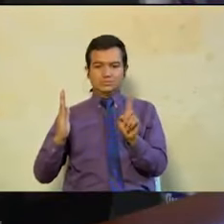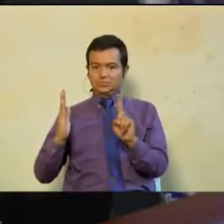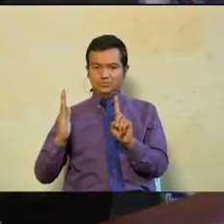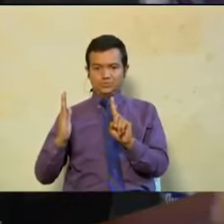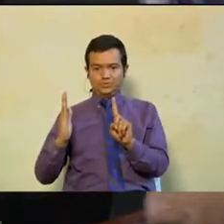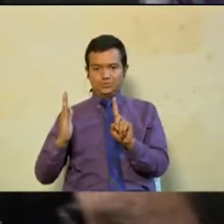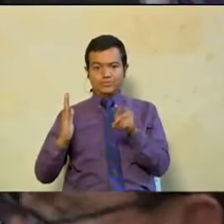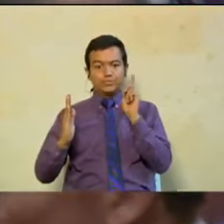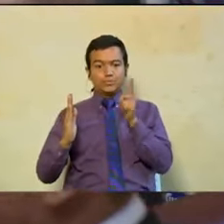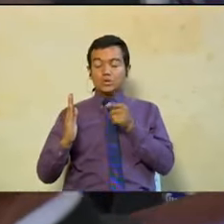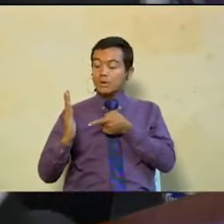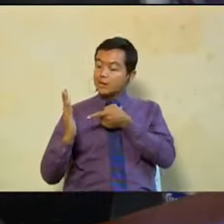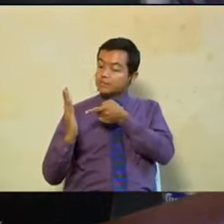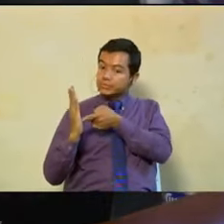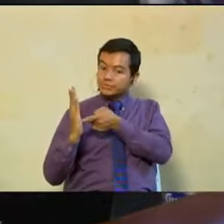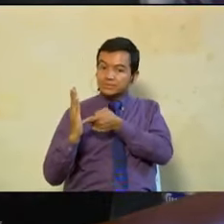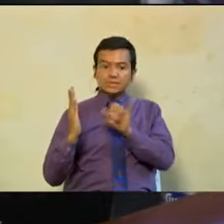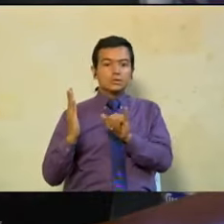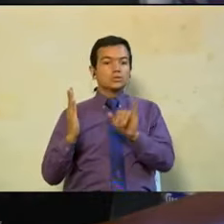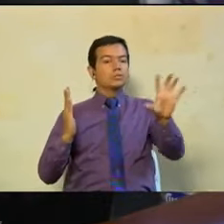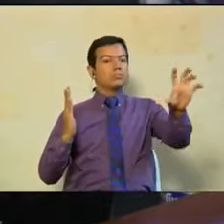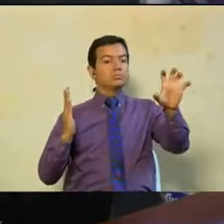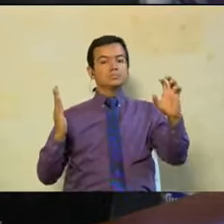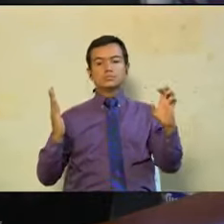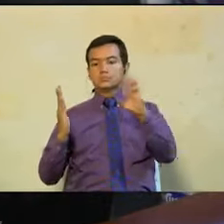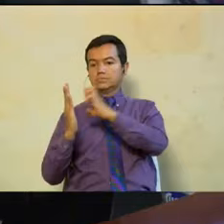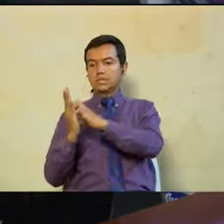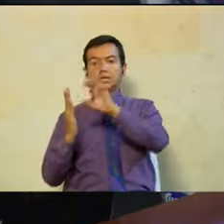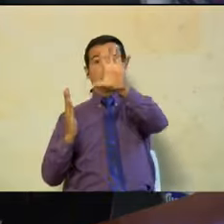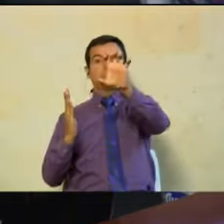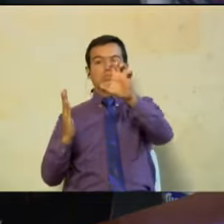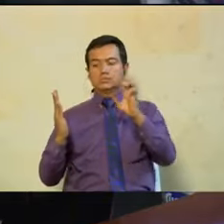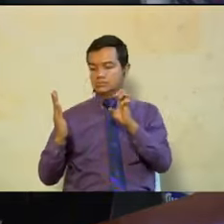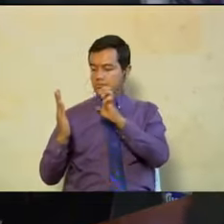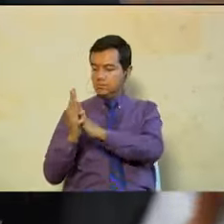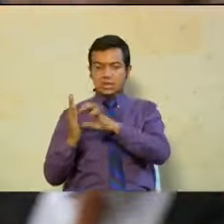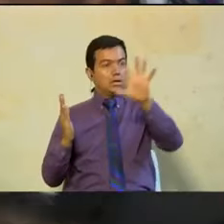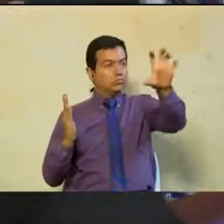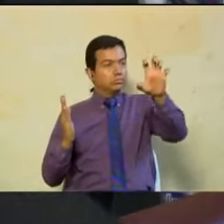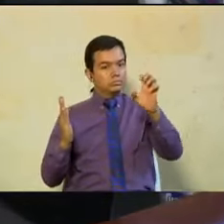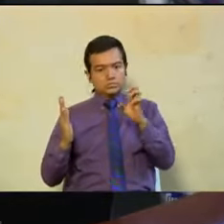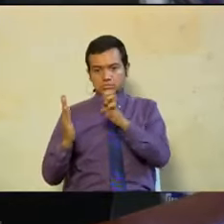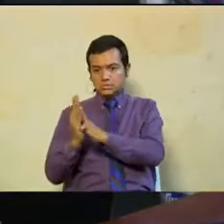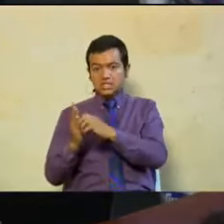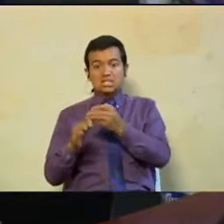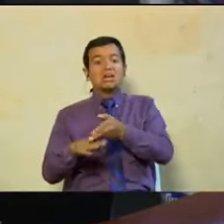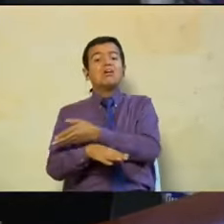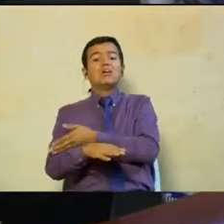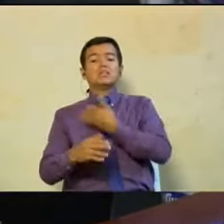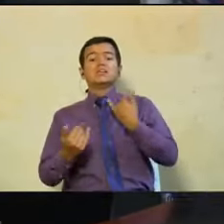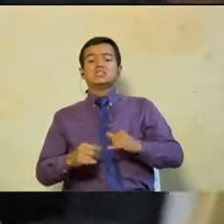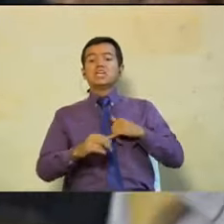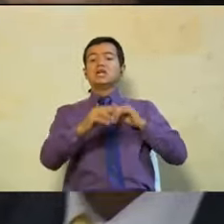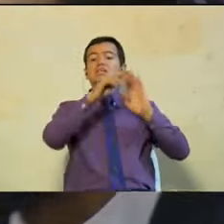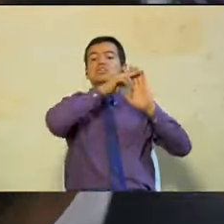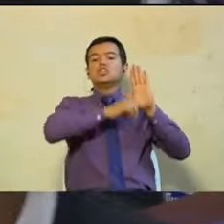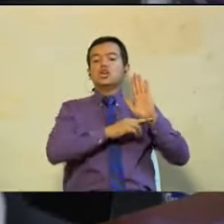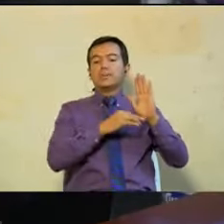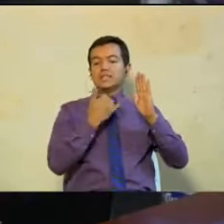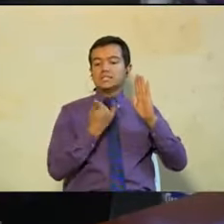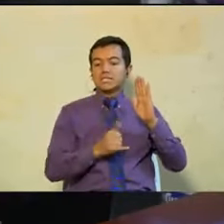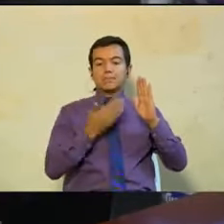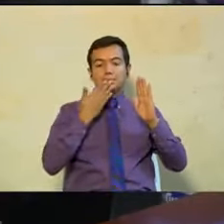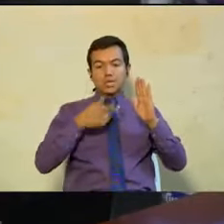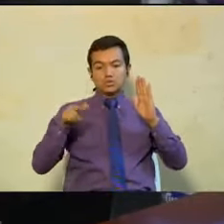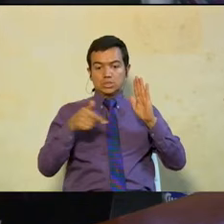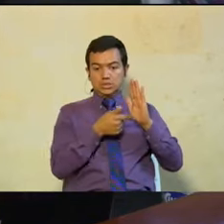estudio del proyecto es copi pegue copi pegue en muchos casos de cosas que ya están reglamentadas y que están en ley pero presidente